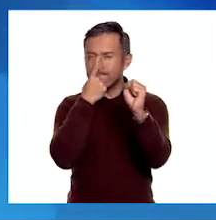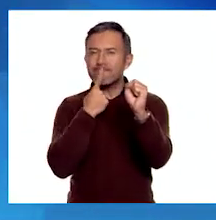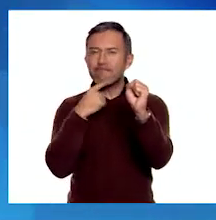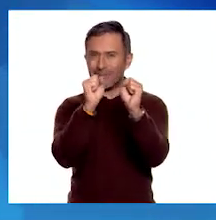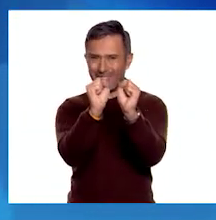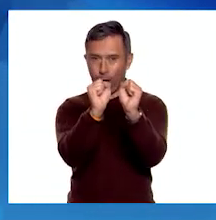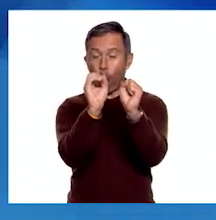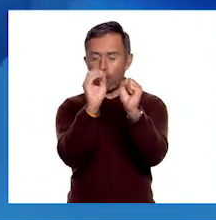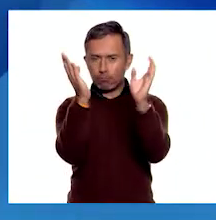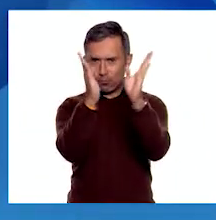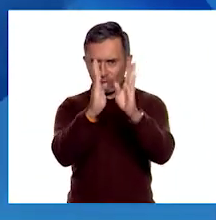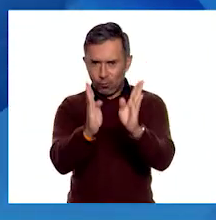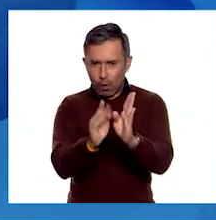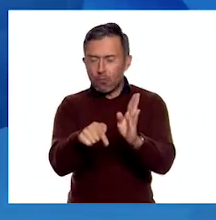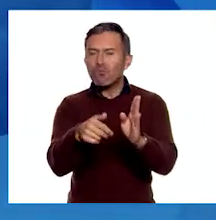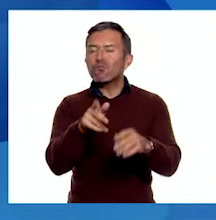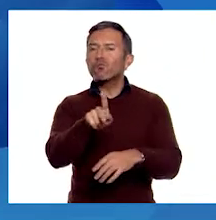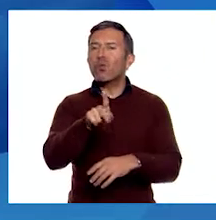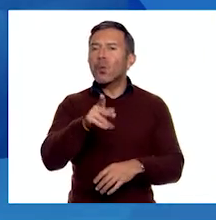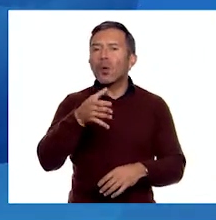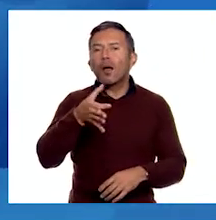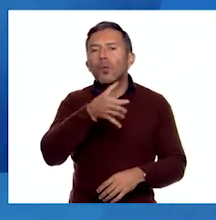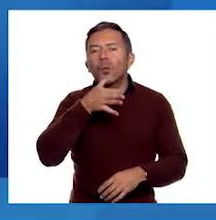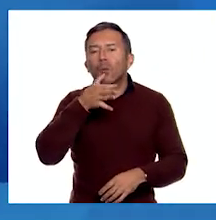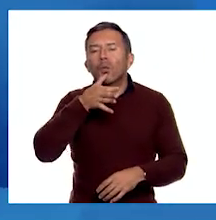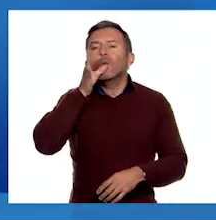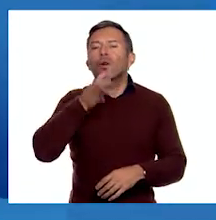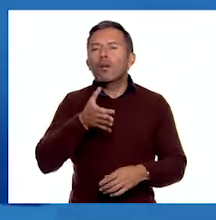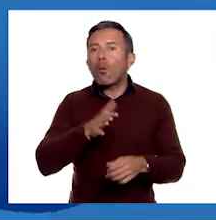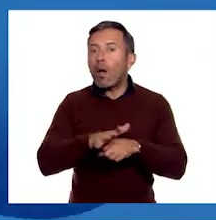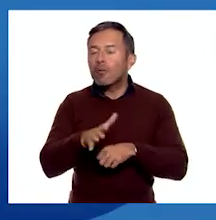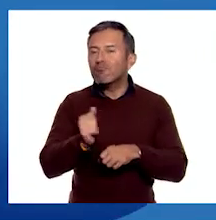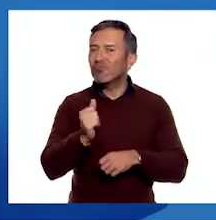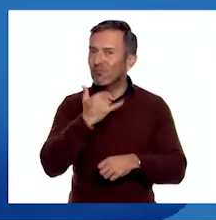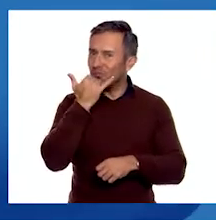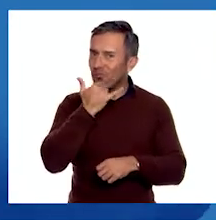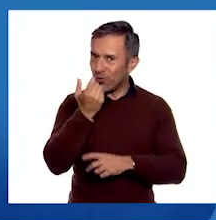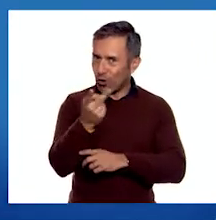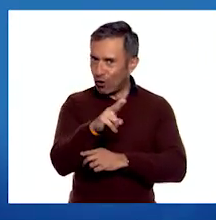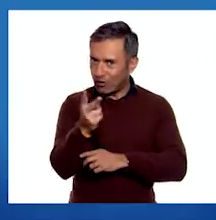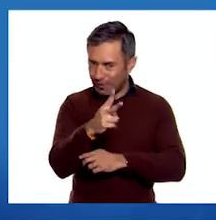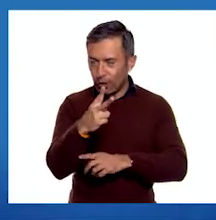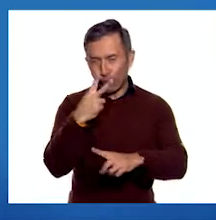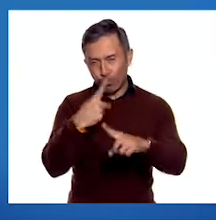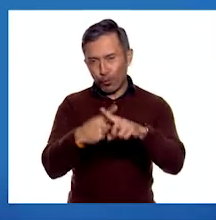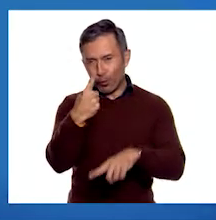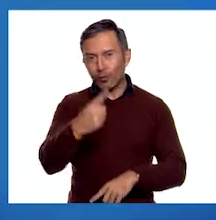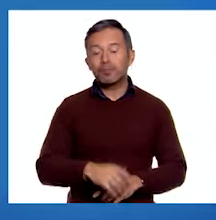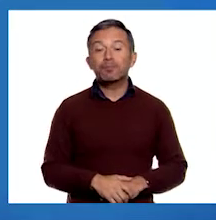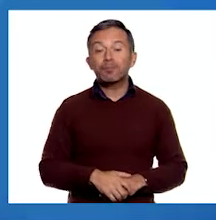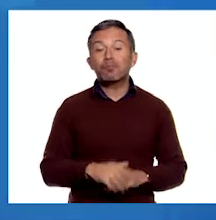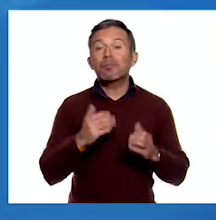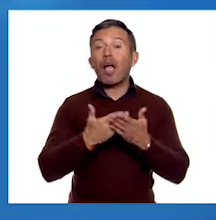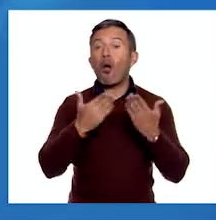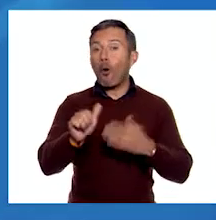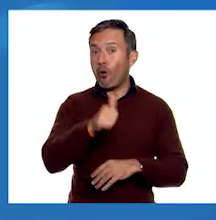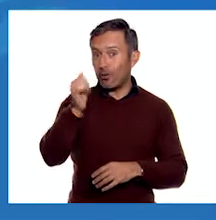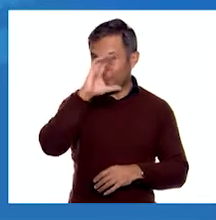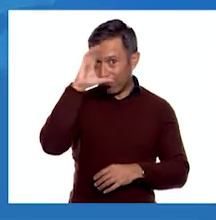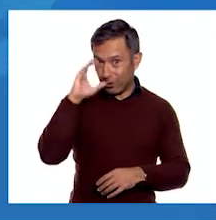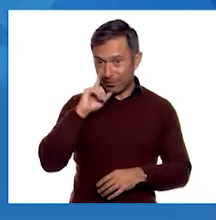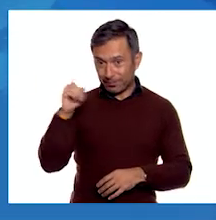caras, exactamente, ya depende, pero son imágenes al 2x1. Y al siguiente tenemos que se llama la